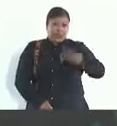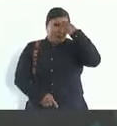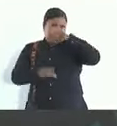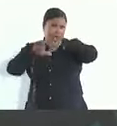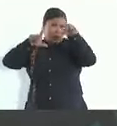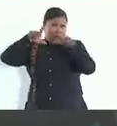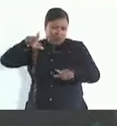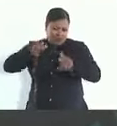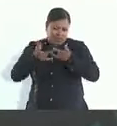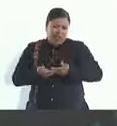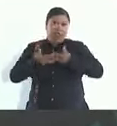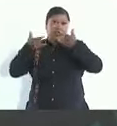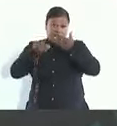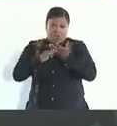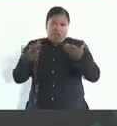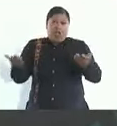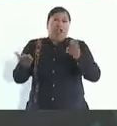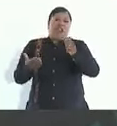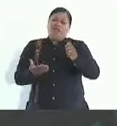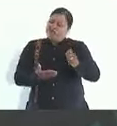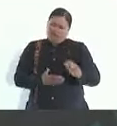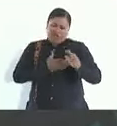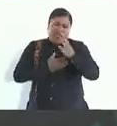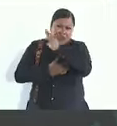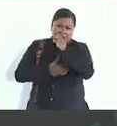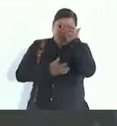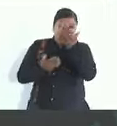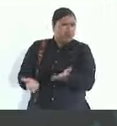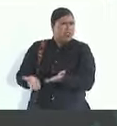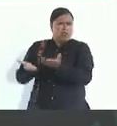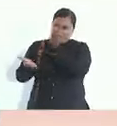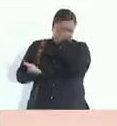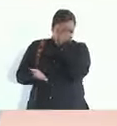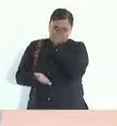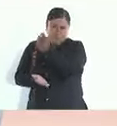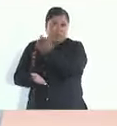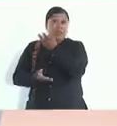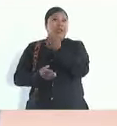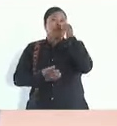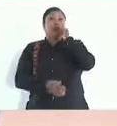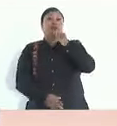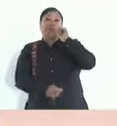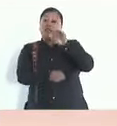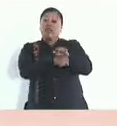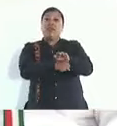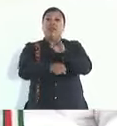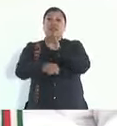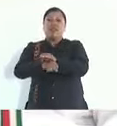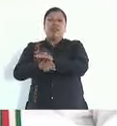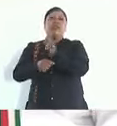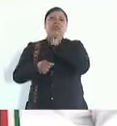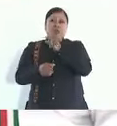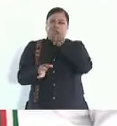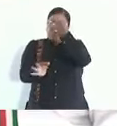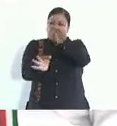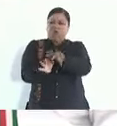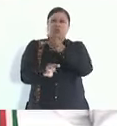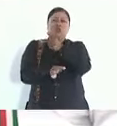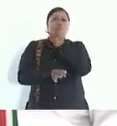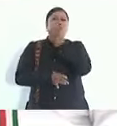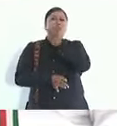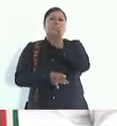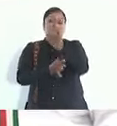le reiteramos nuestro más sincero reconocimiento por haber cumplido siempre su palabra y por sentar